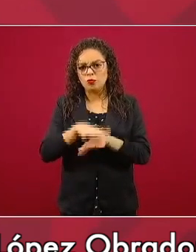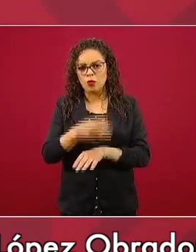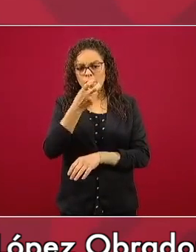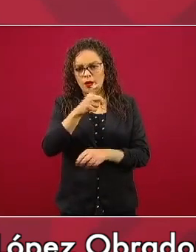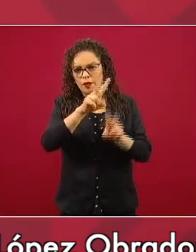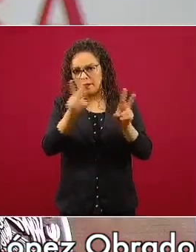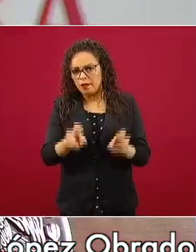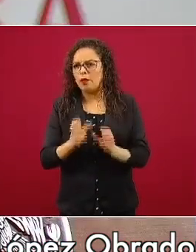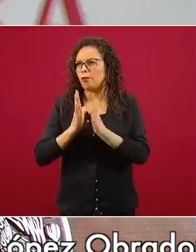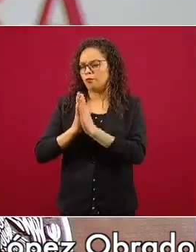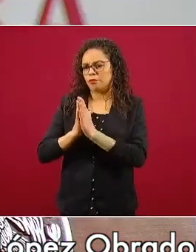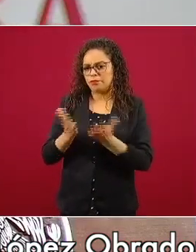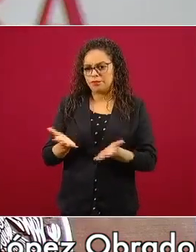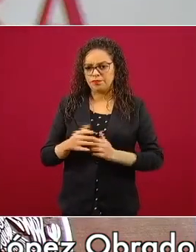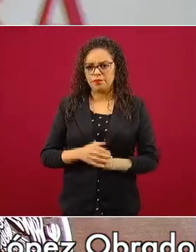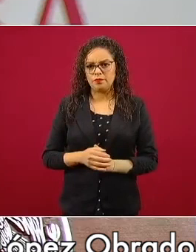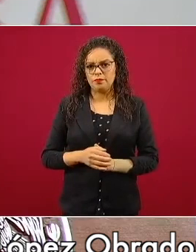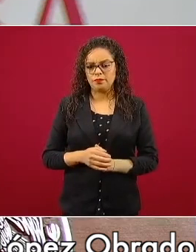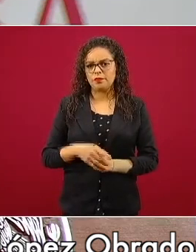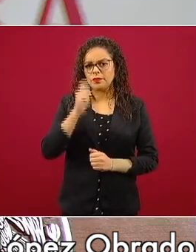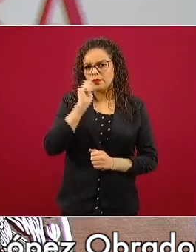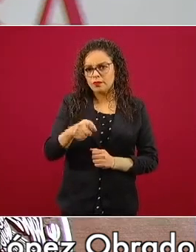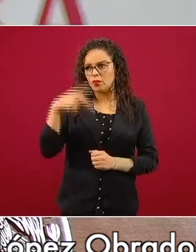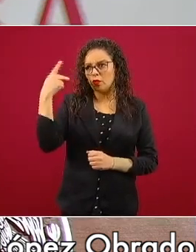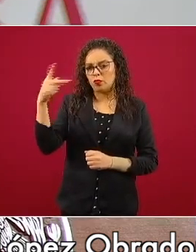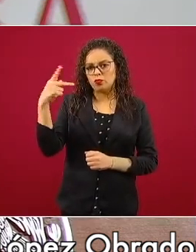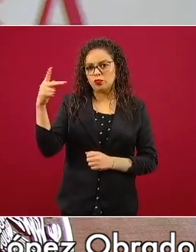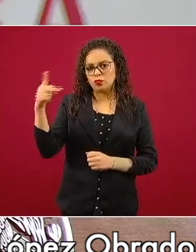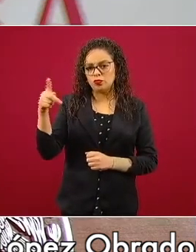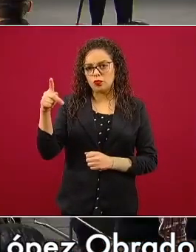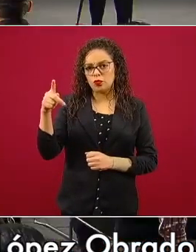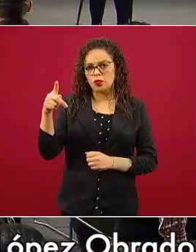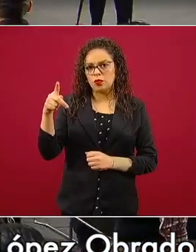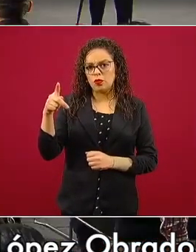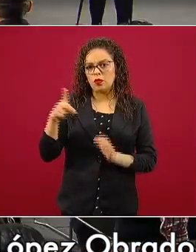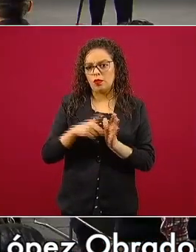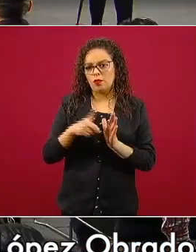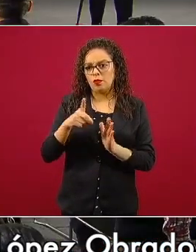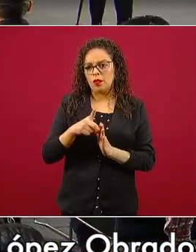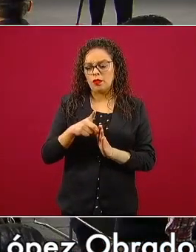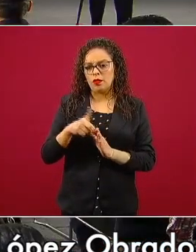Que informe el Departamento de Justicia. Y qué bien que está aquí